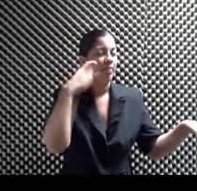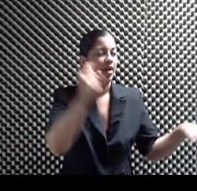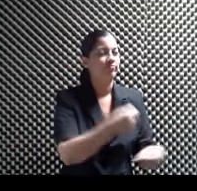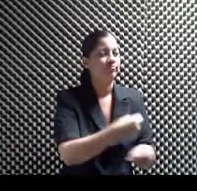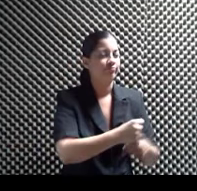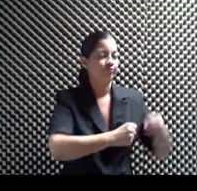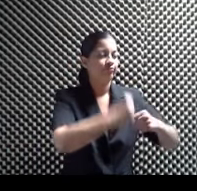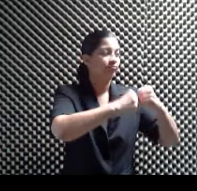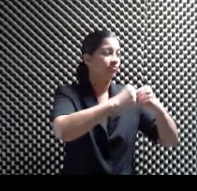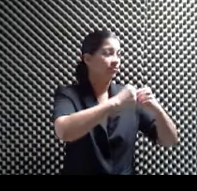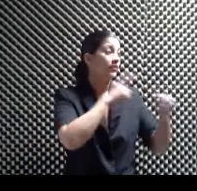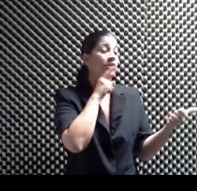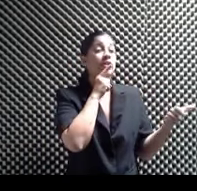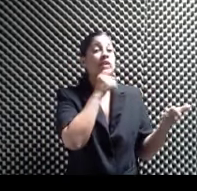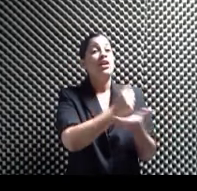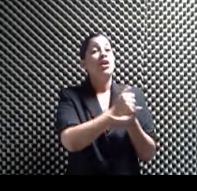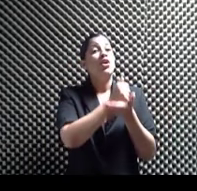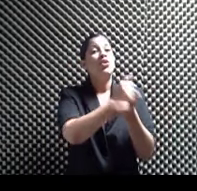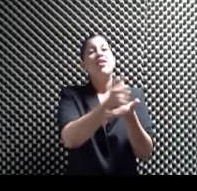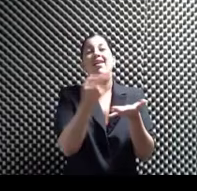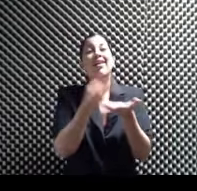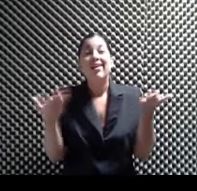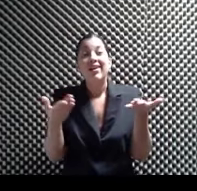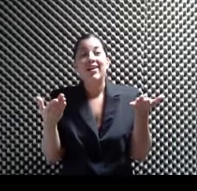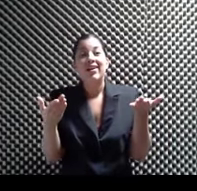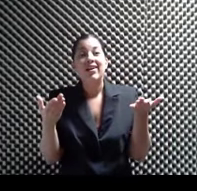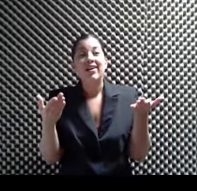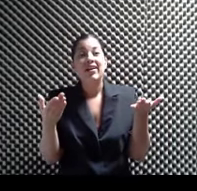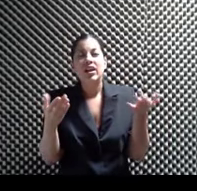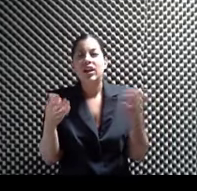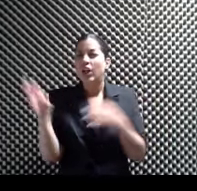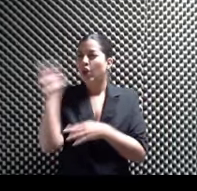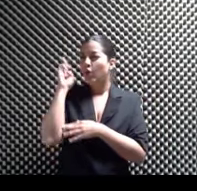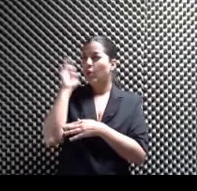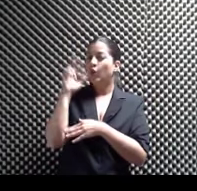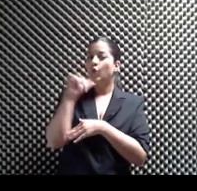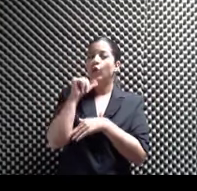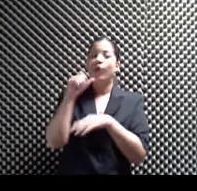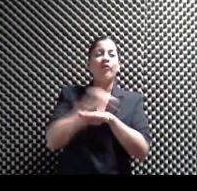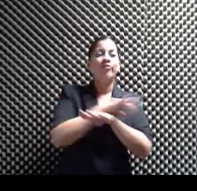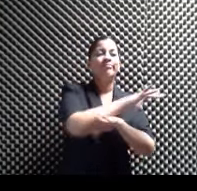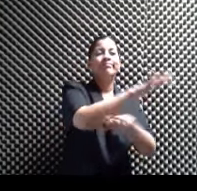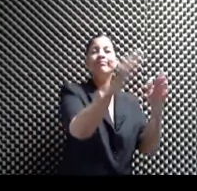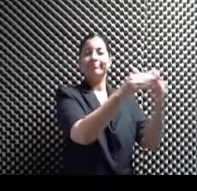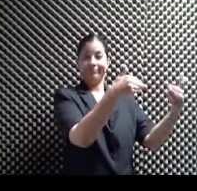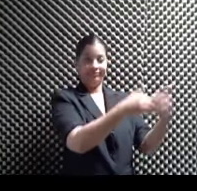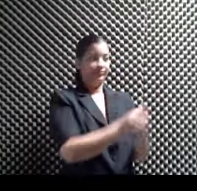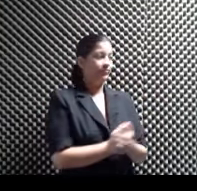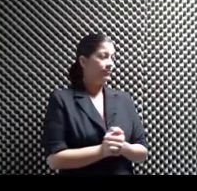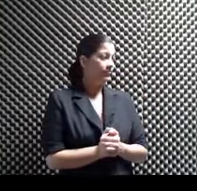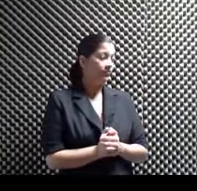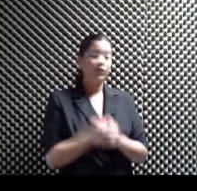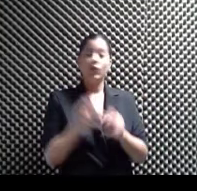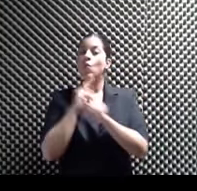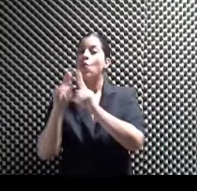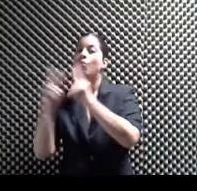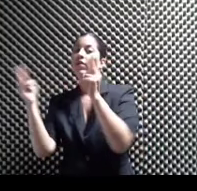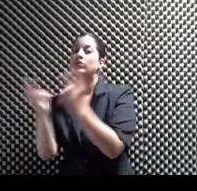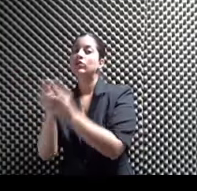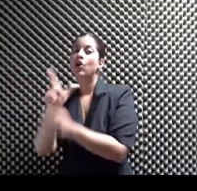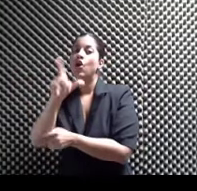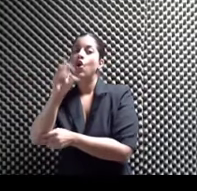Ayudaba Mucho A que El sonido No Llegara Tanto A las Casas Que Estaban Cerca La Urbanización Los Ángeles Se